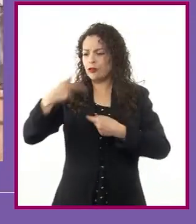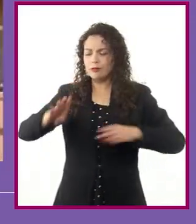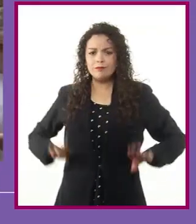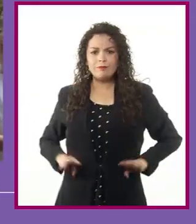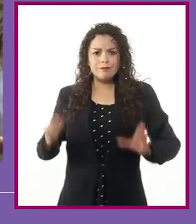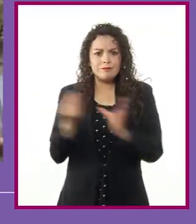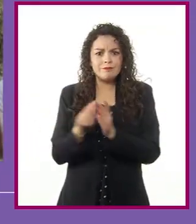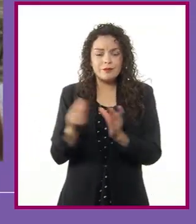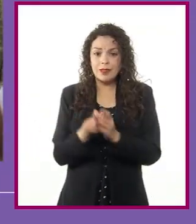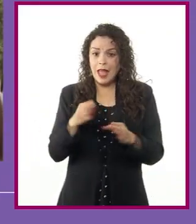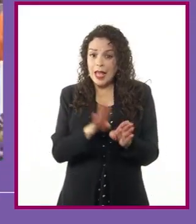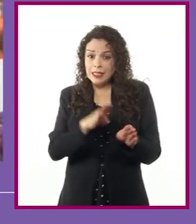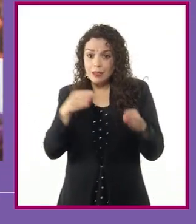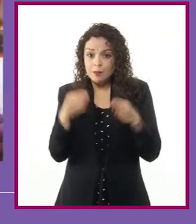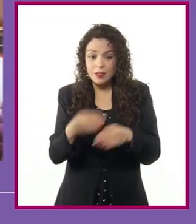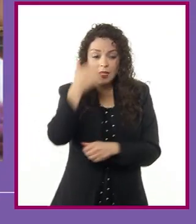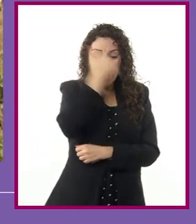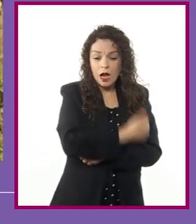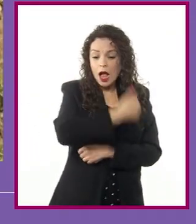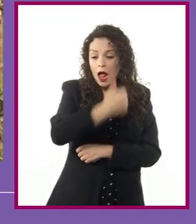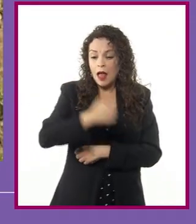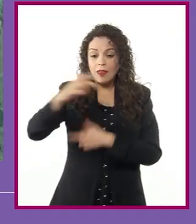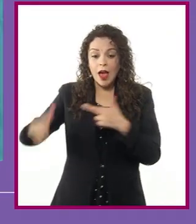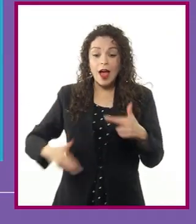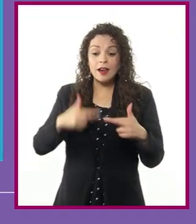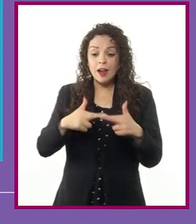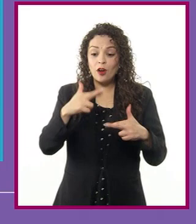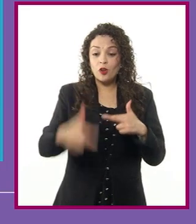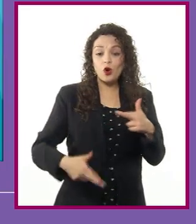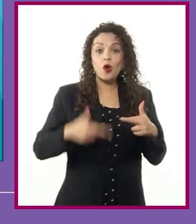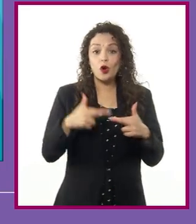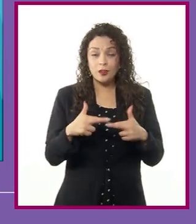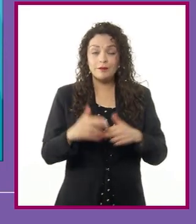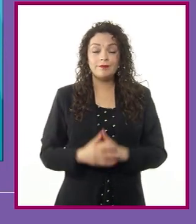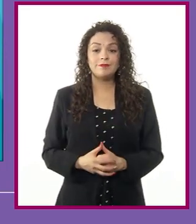características específicas por cada región.